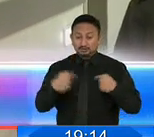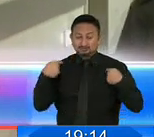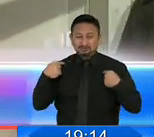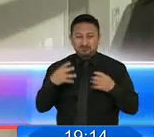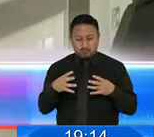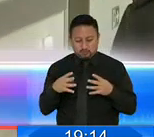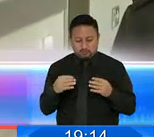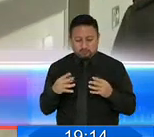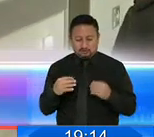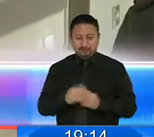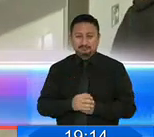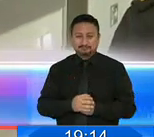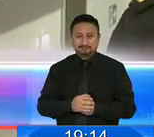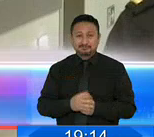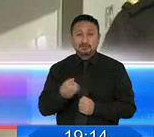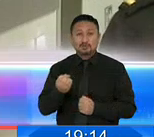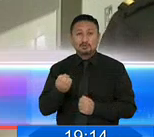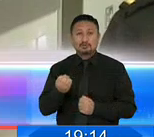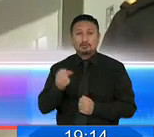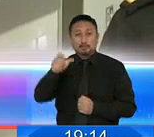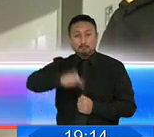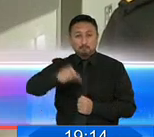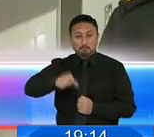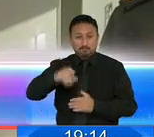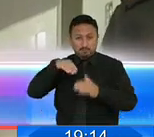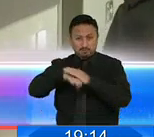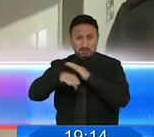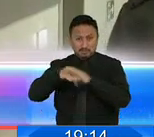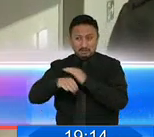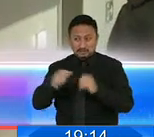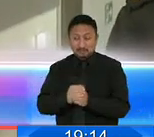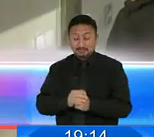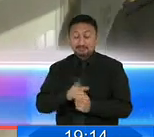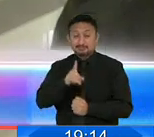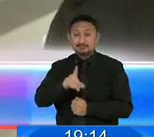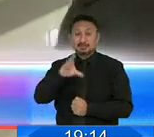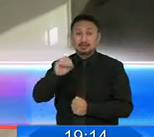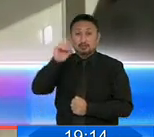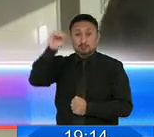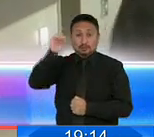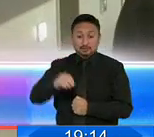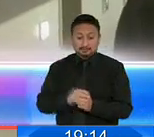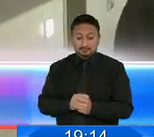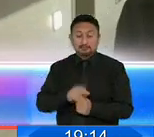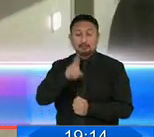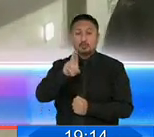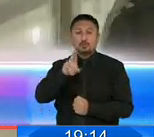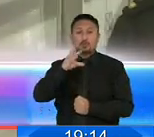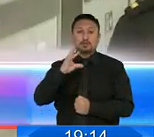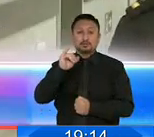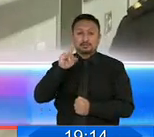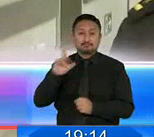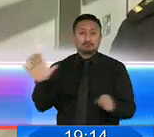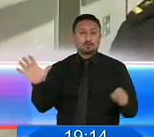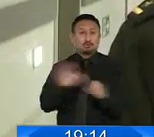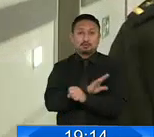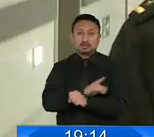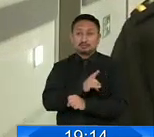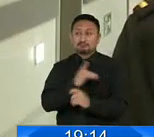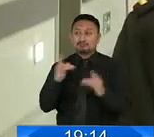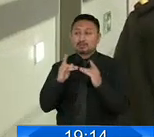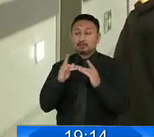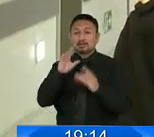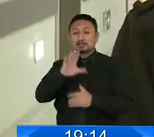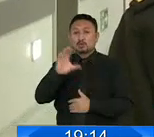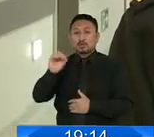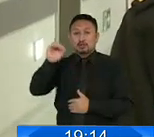colapsados. La cantidad de personas que están siendo ingresadas ha aumentado el 100%. Tenemos terapia intensiva llena de los 92 camas, tenemos el